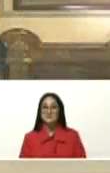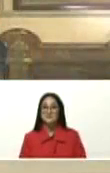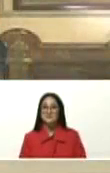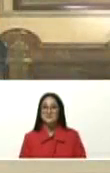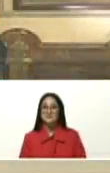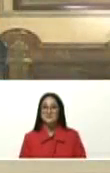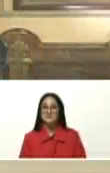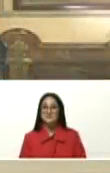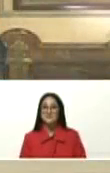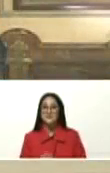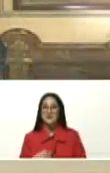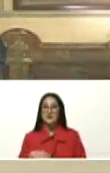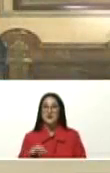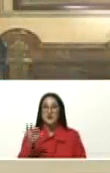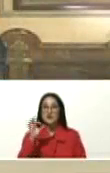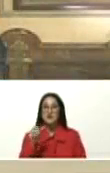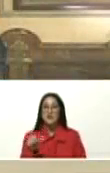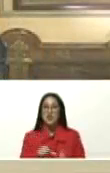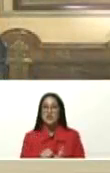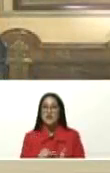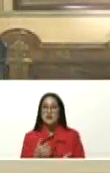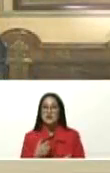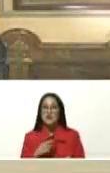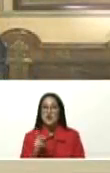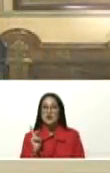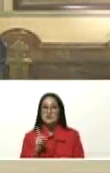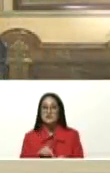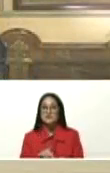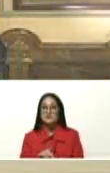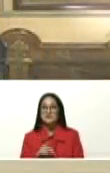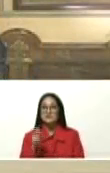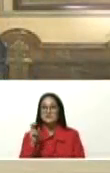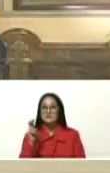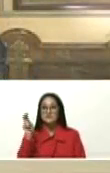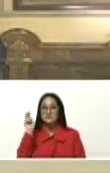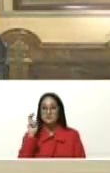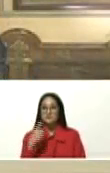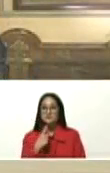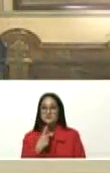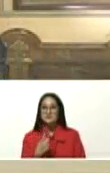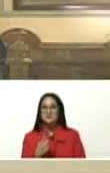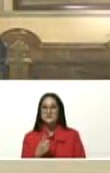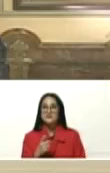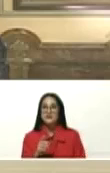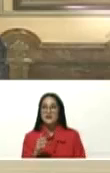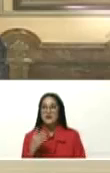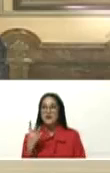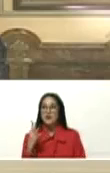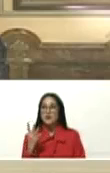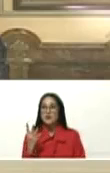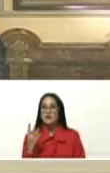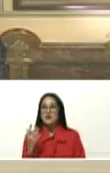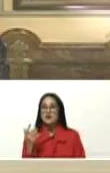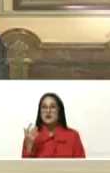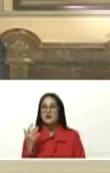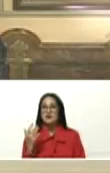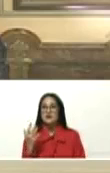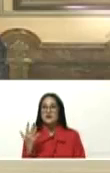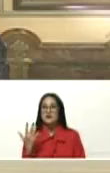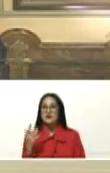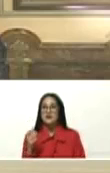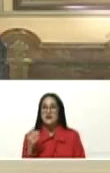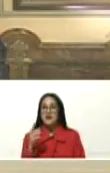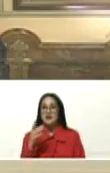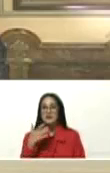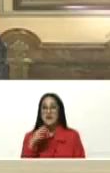No lo sé dónde. Ah, sí, yo vengo a mi cónsul que me dice que es cuarta generación o chava de generación de